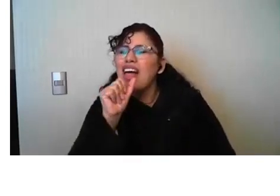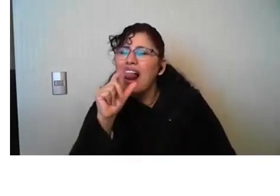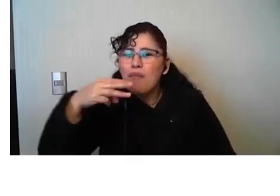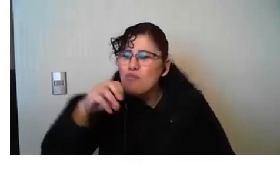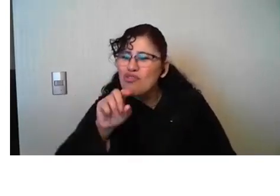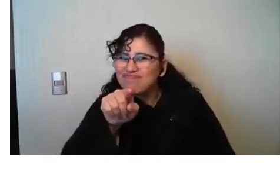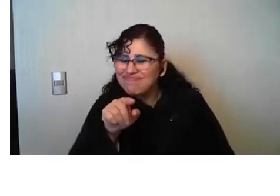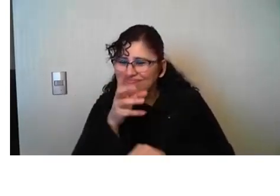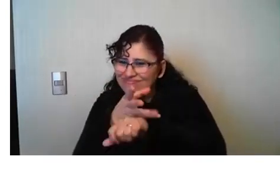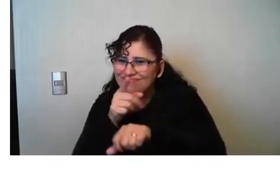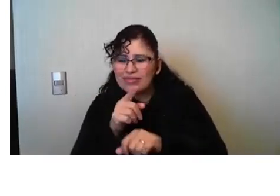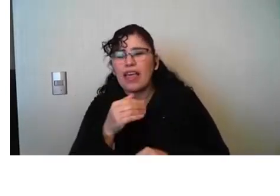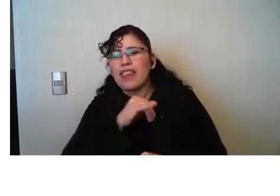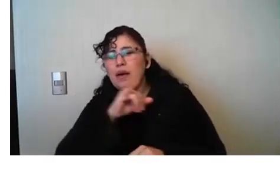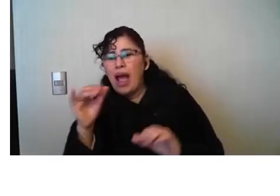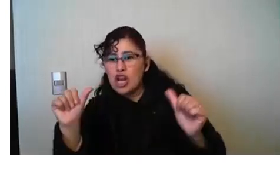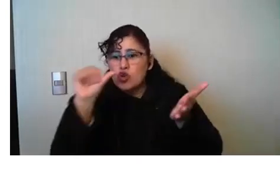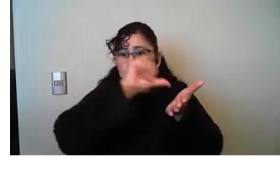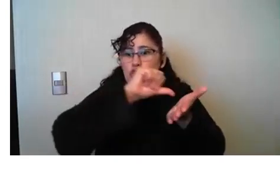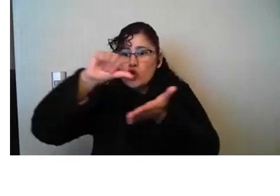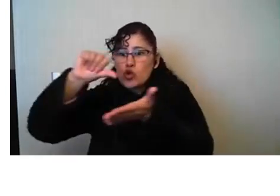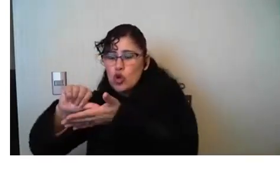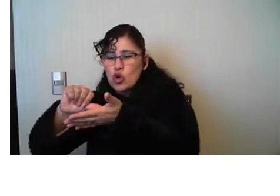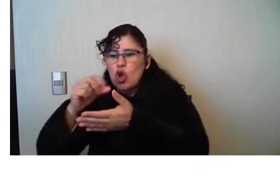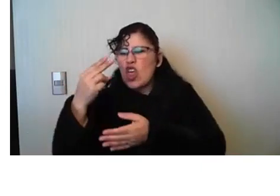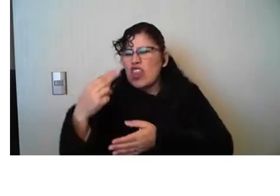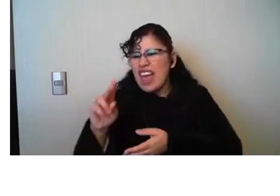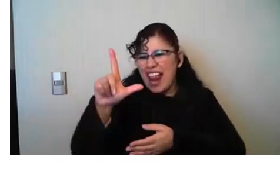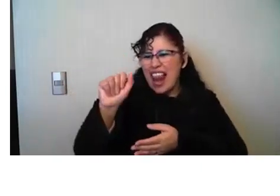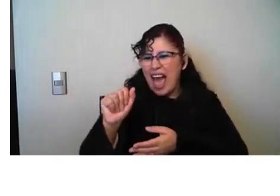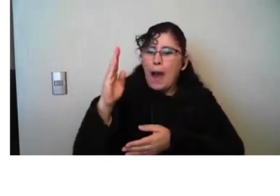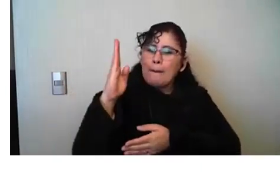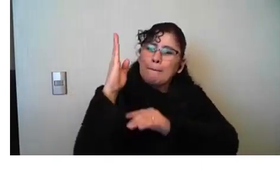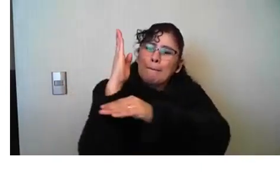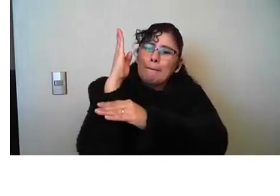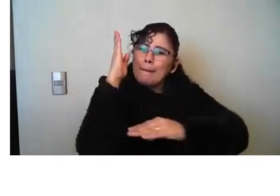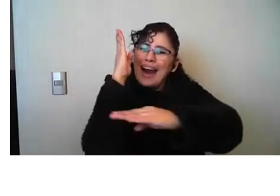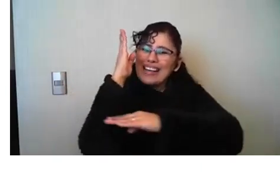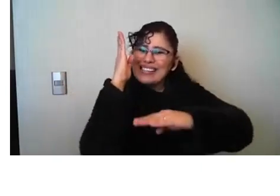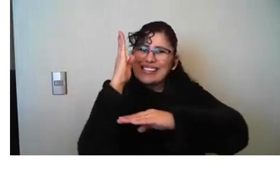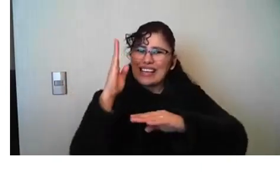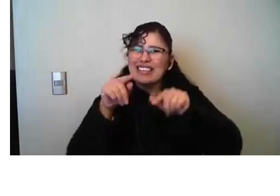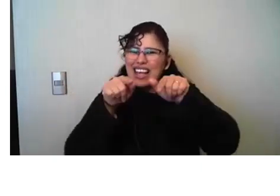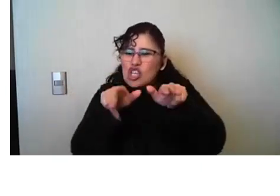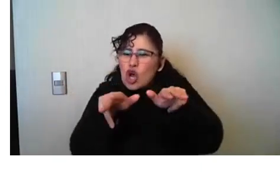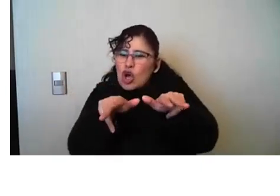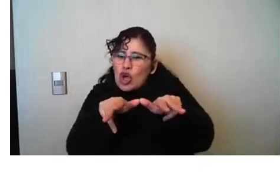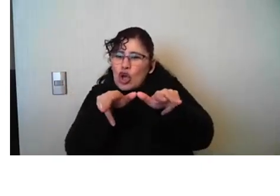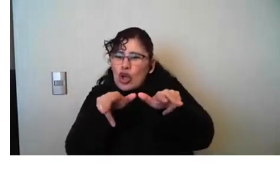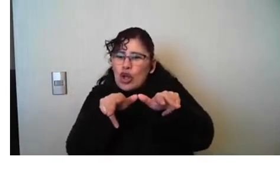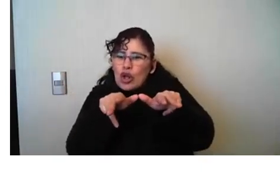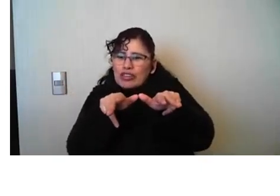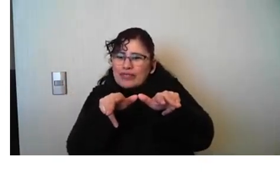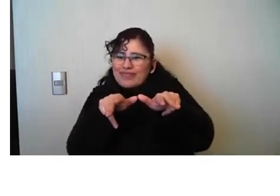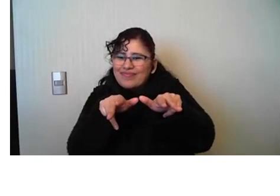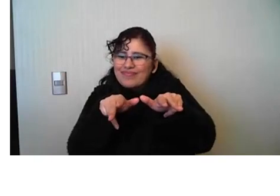núcleos, denominados núcleos de la base, que forman parte de la sustancia gris de los hemisferios cerebrales.